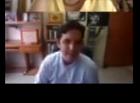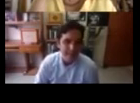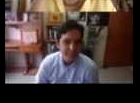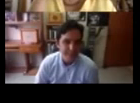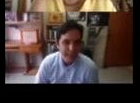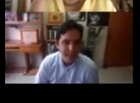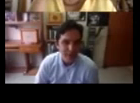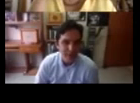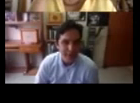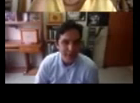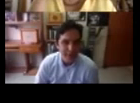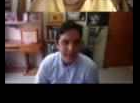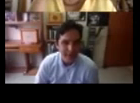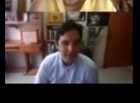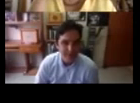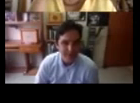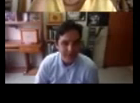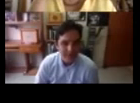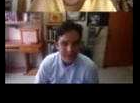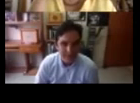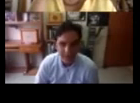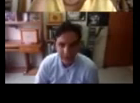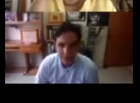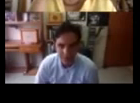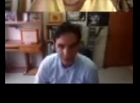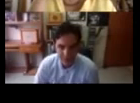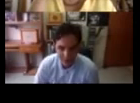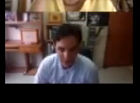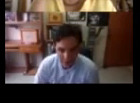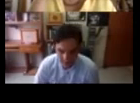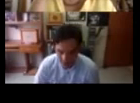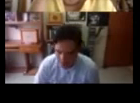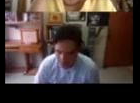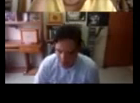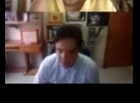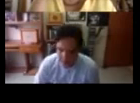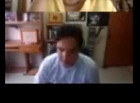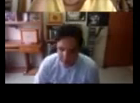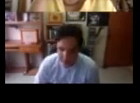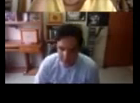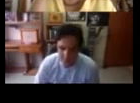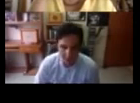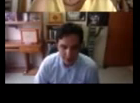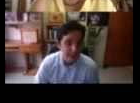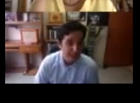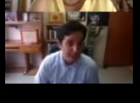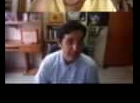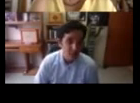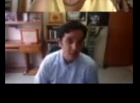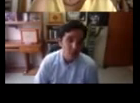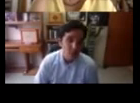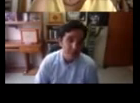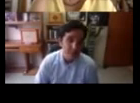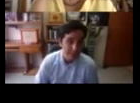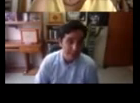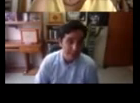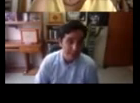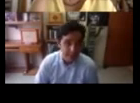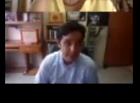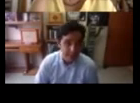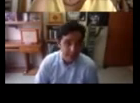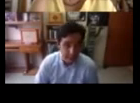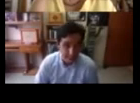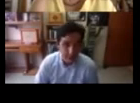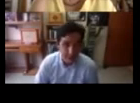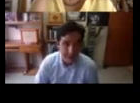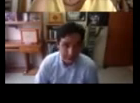pues es más bien la oralidad, el registro en el que se lleva a cabo. No hay que olvidar que incluso muchas de las